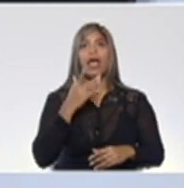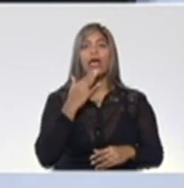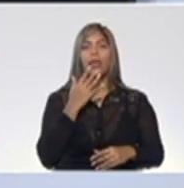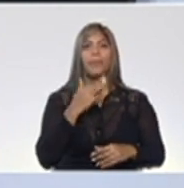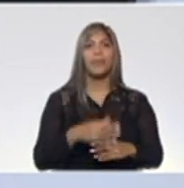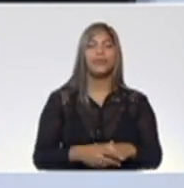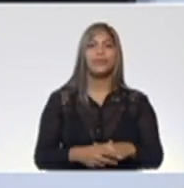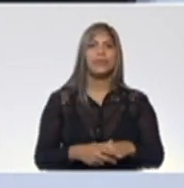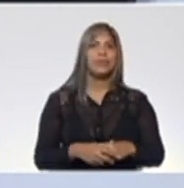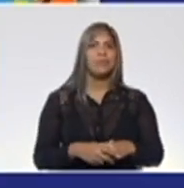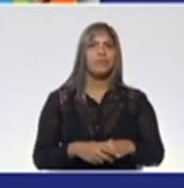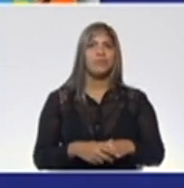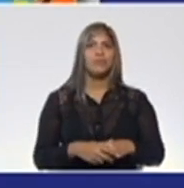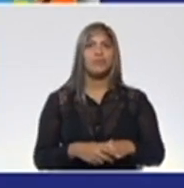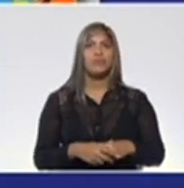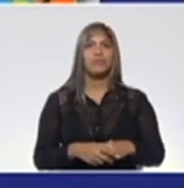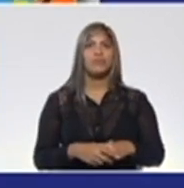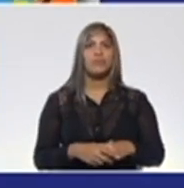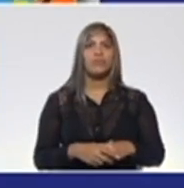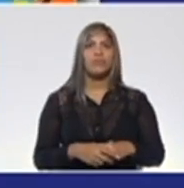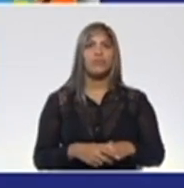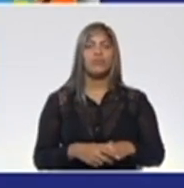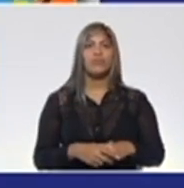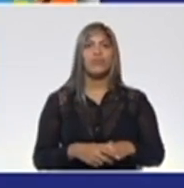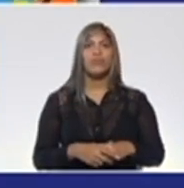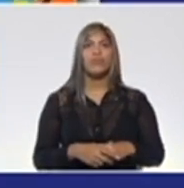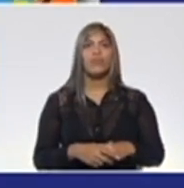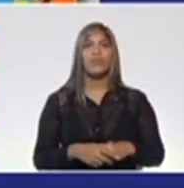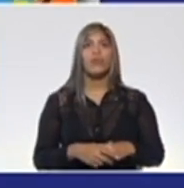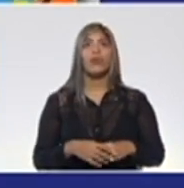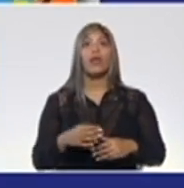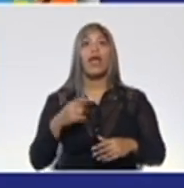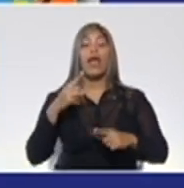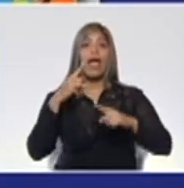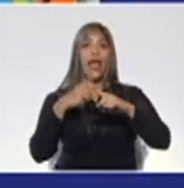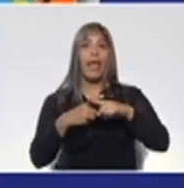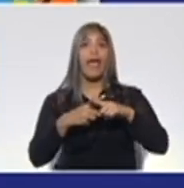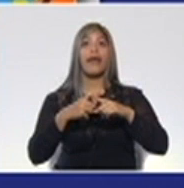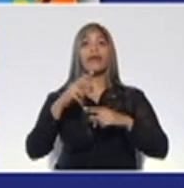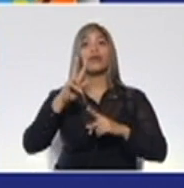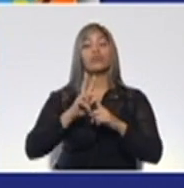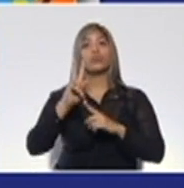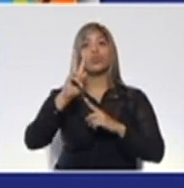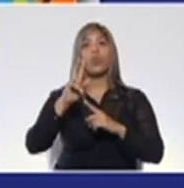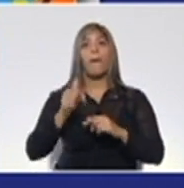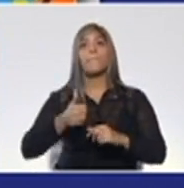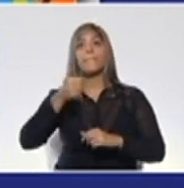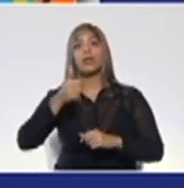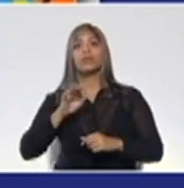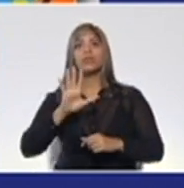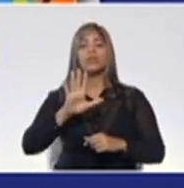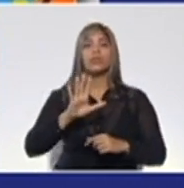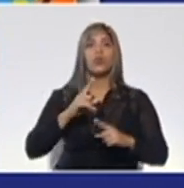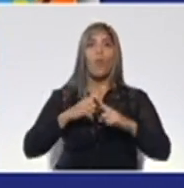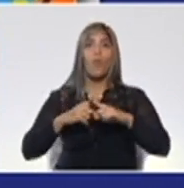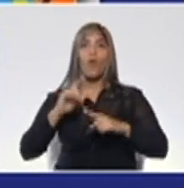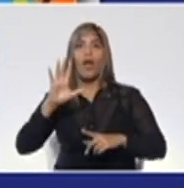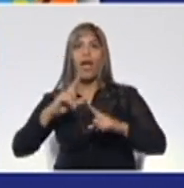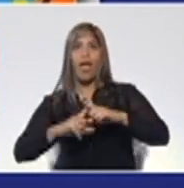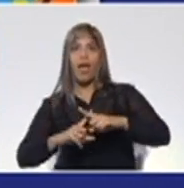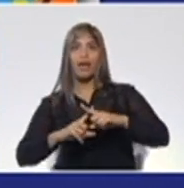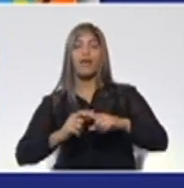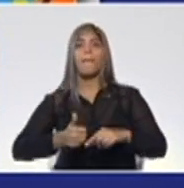Ejemplo, nos encontramos con una inecuación cuadrática, x cuadrado más 5 por x más 6 menor